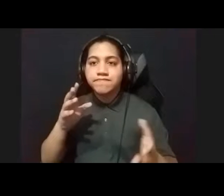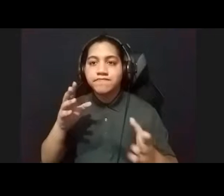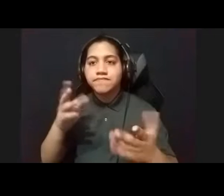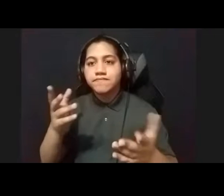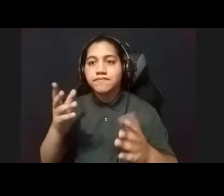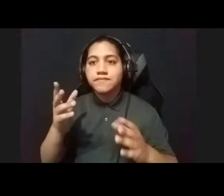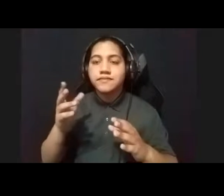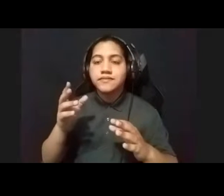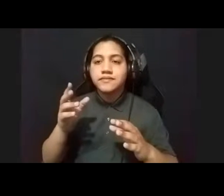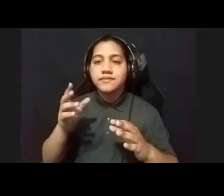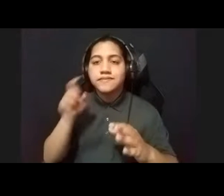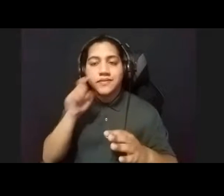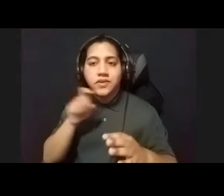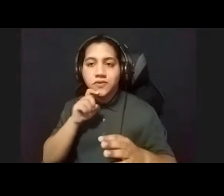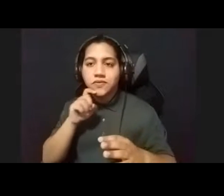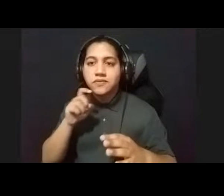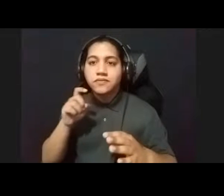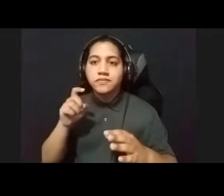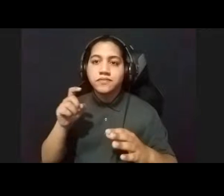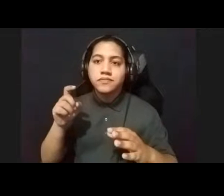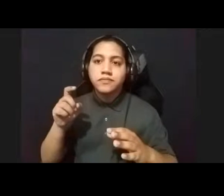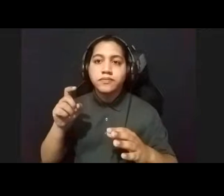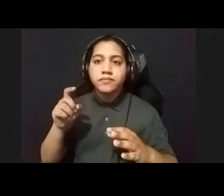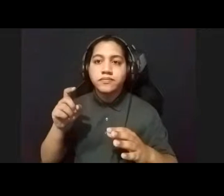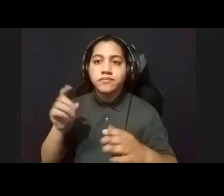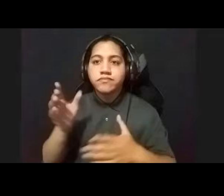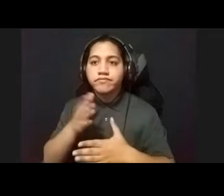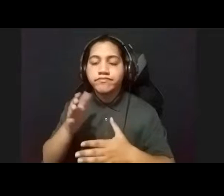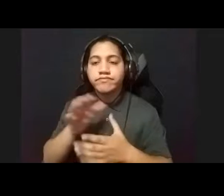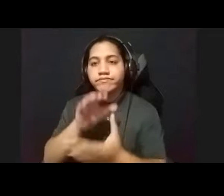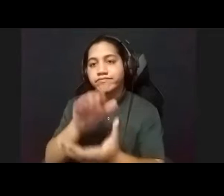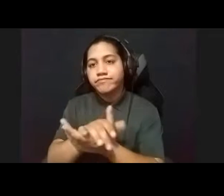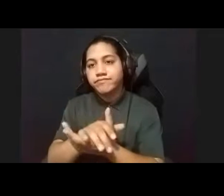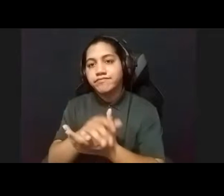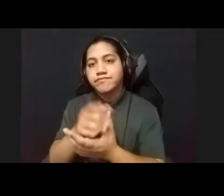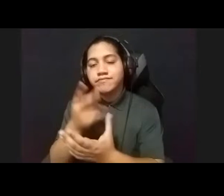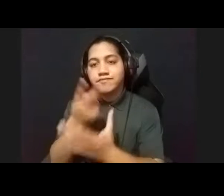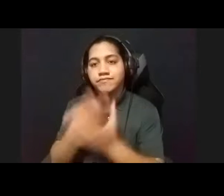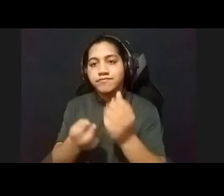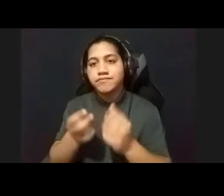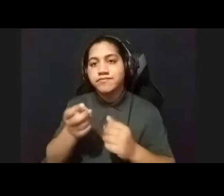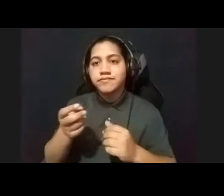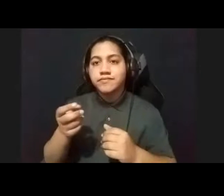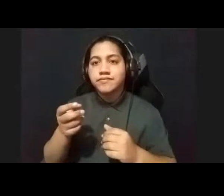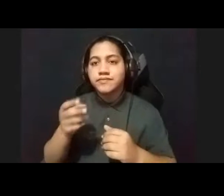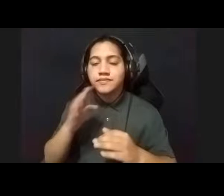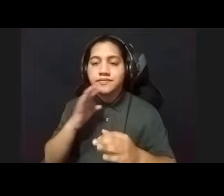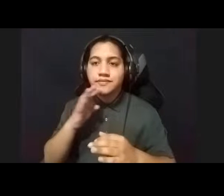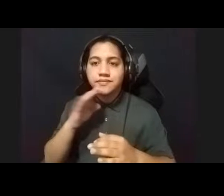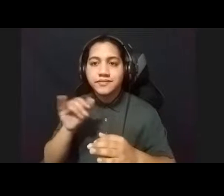sexualidad entre ese matrimonio que se ha unido, y habla